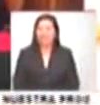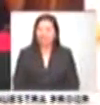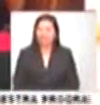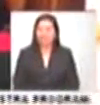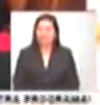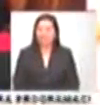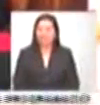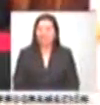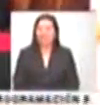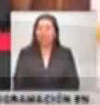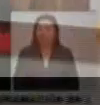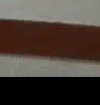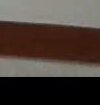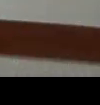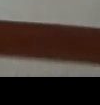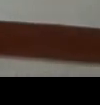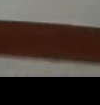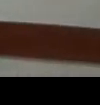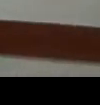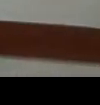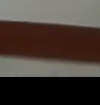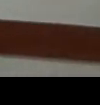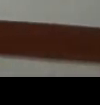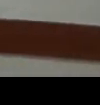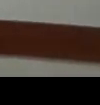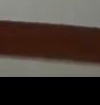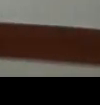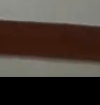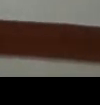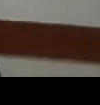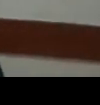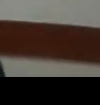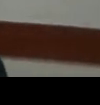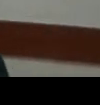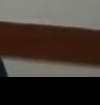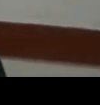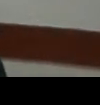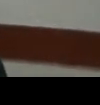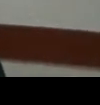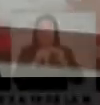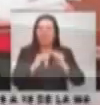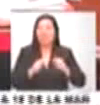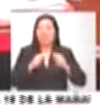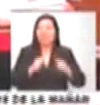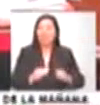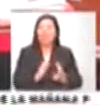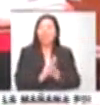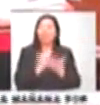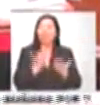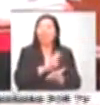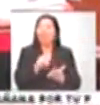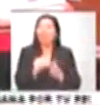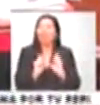aliento a seguir continuando con este proyecto de Cumbre 8000 y esperemos lograr las 14 cumbres más altas. Víctor Rímac agradeció a los congresistas de la República